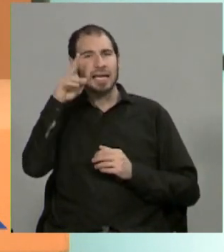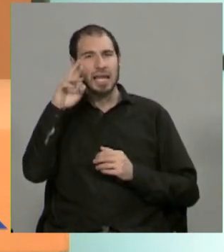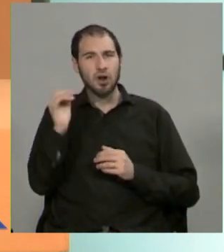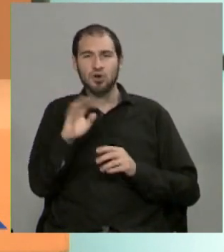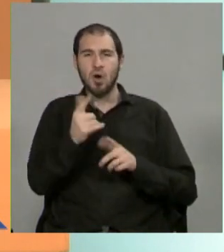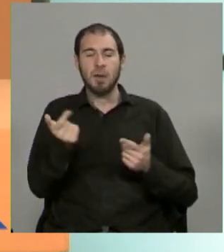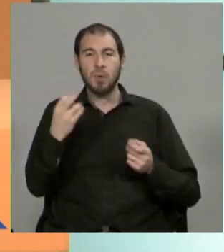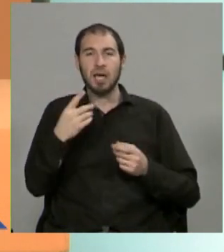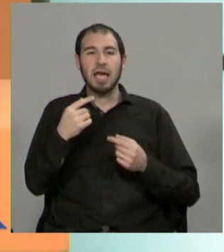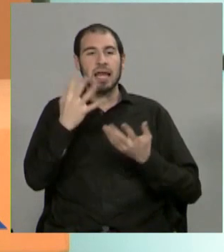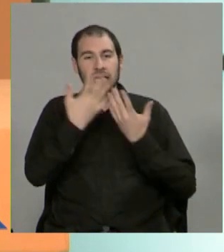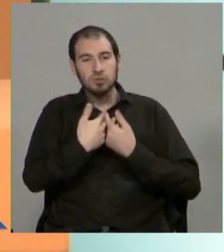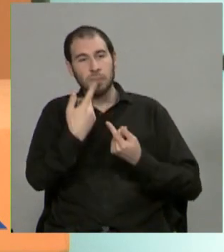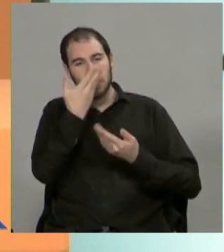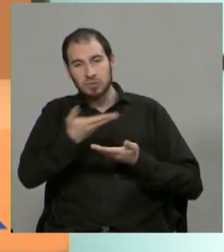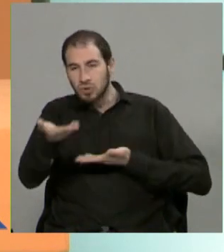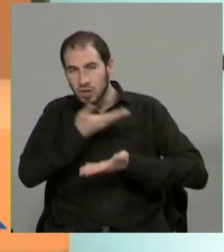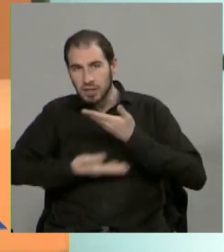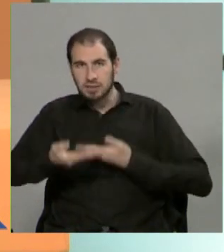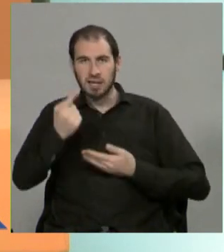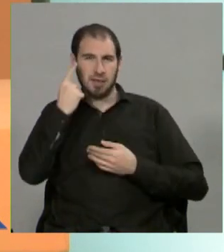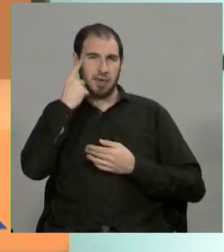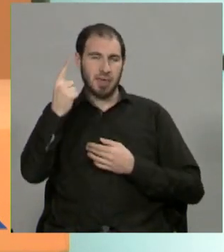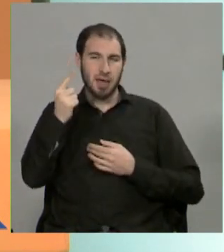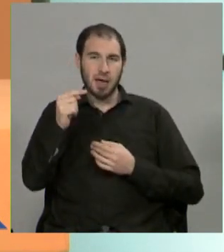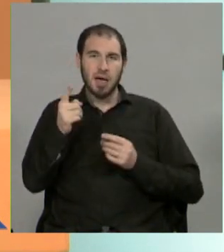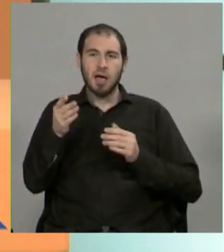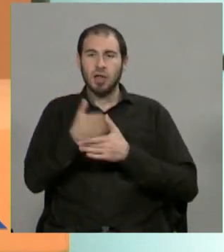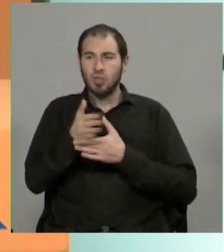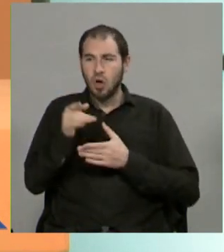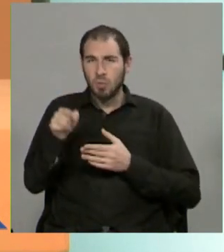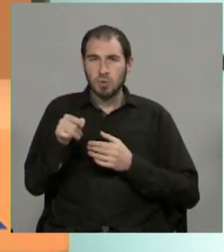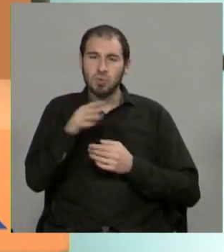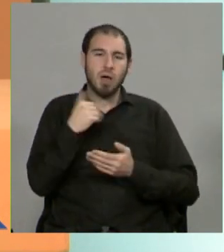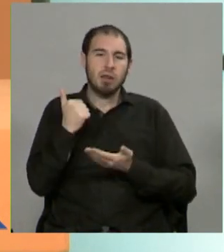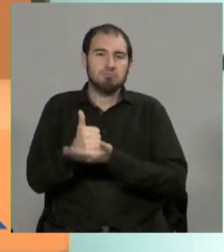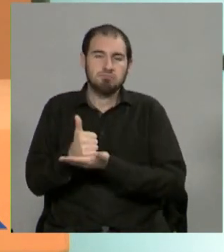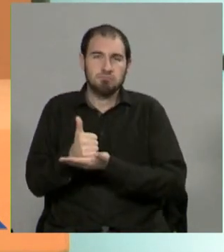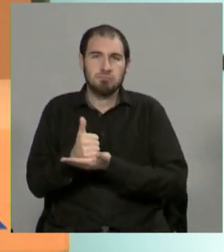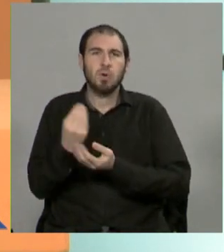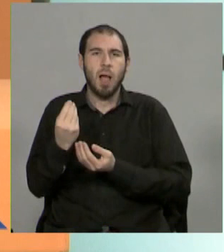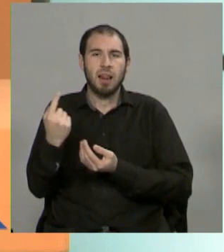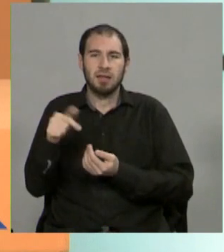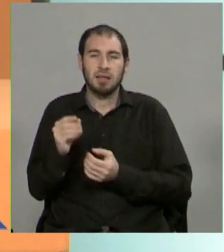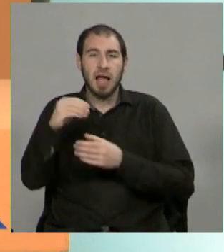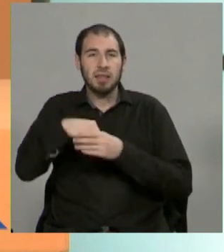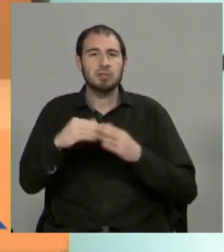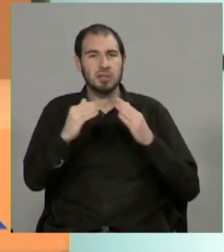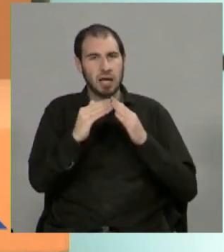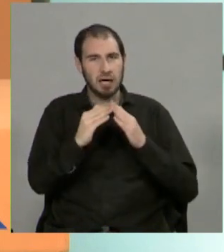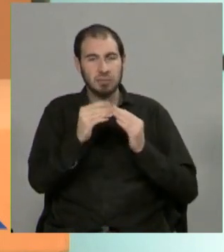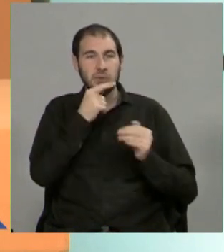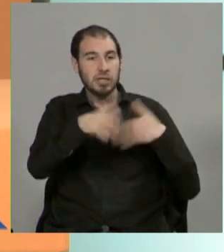sus relaciones interpersonales cree que su pareja, el lugar que le corresponde es estar dentro de la casa y